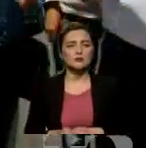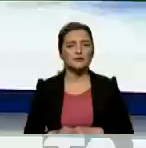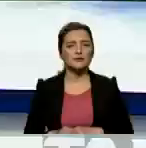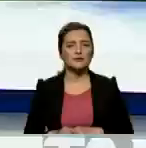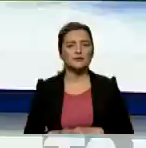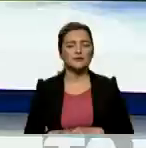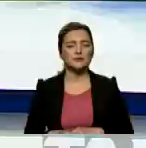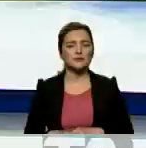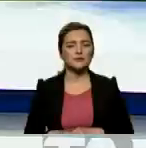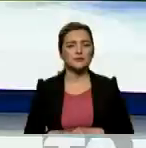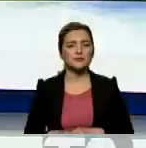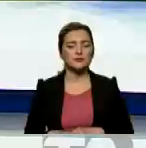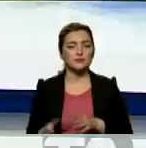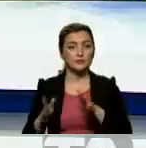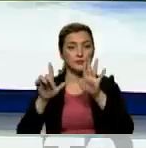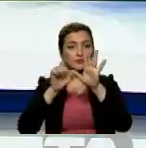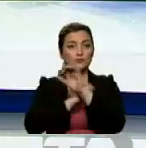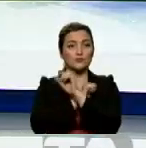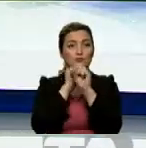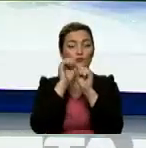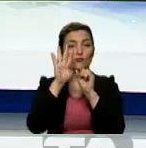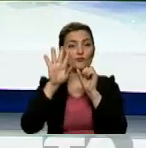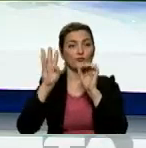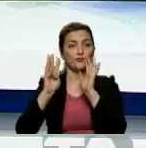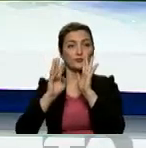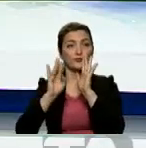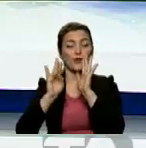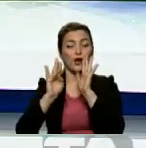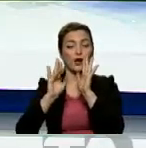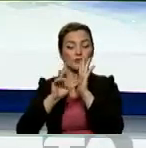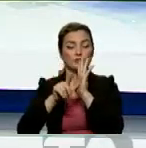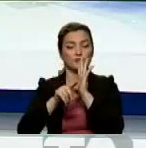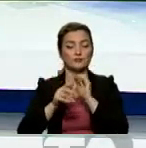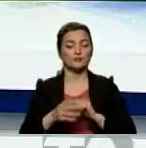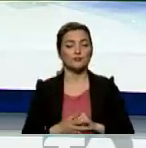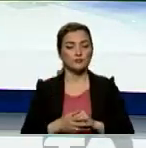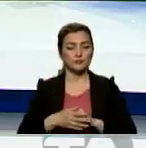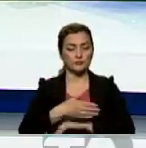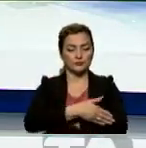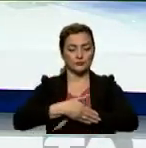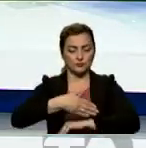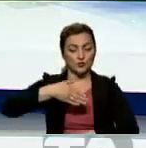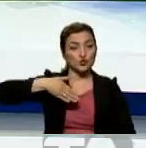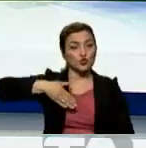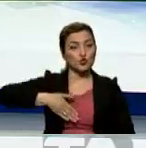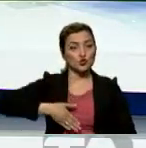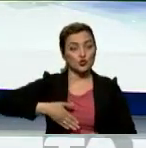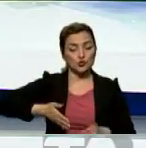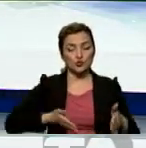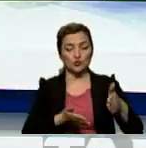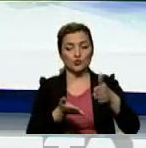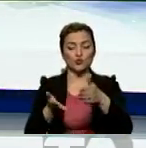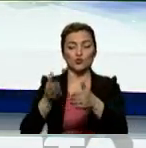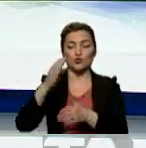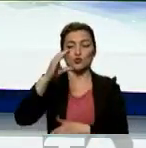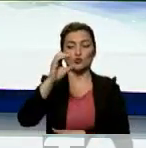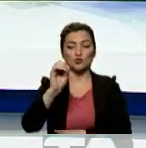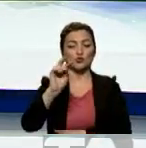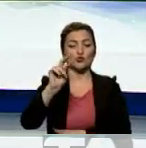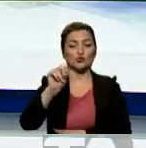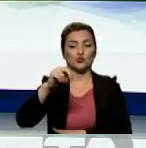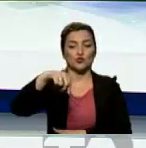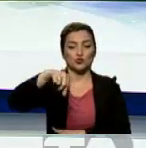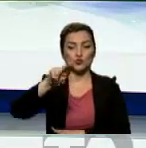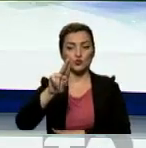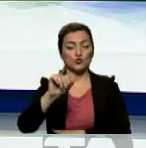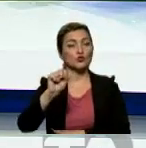horas. 7 de la mañana con 47 minutos. En la Simón Bolívar, a la altura de la intersección de la Avenida Los Conquistadores, se